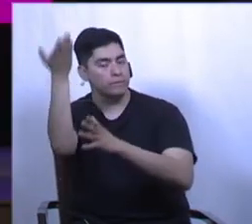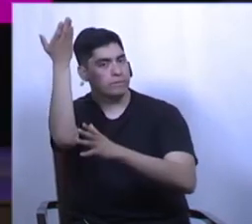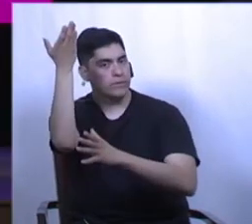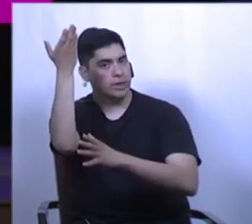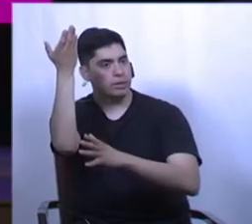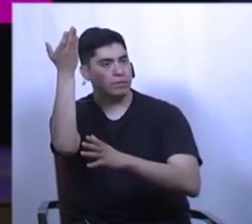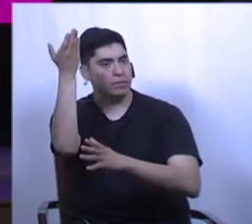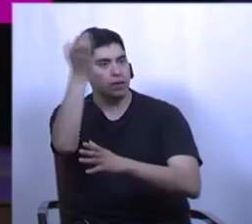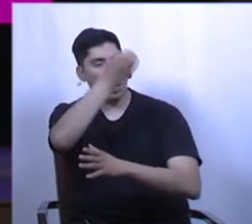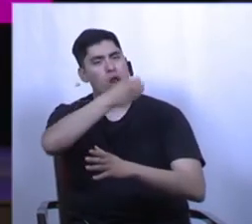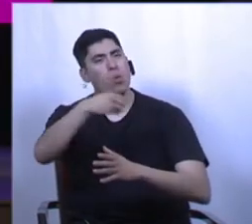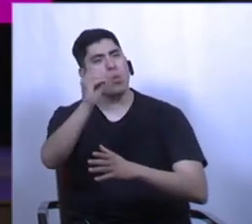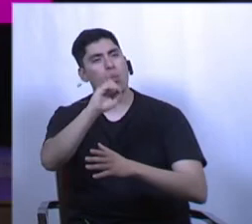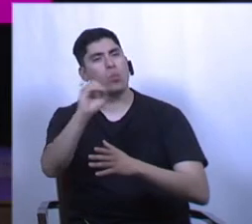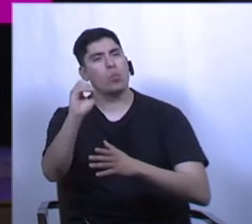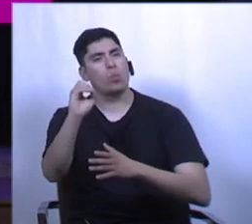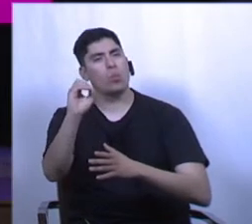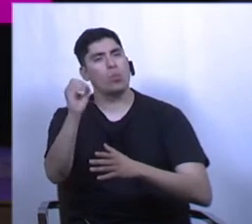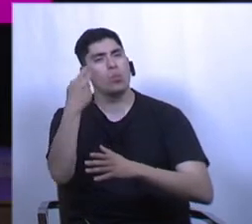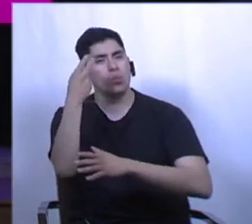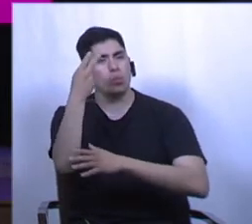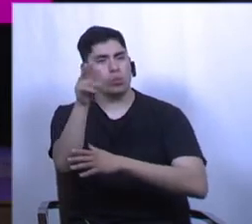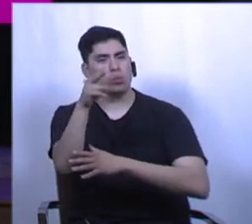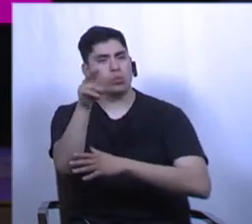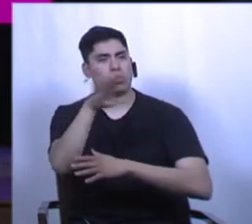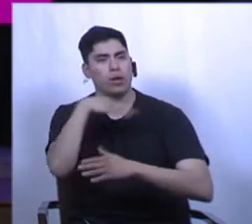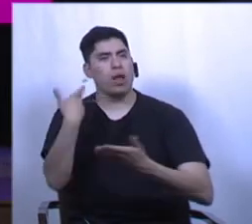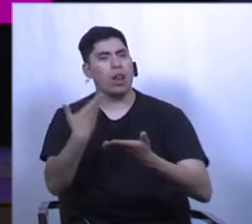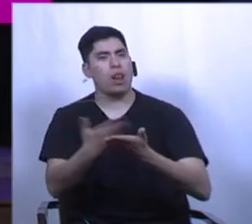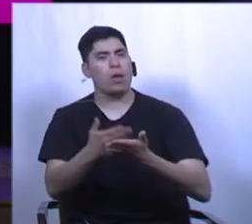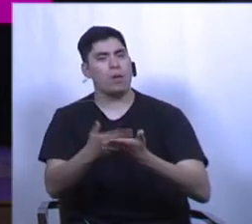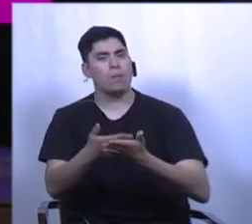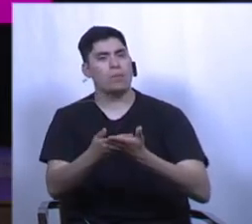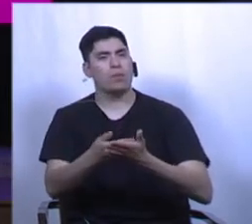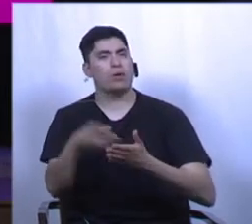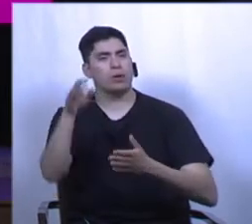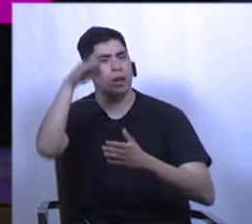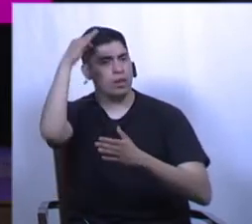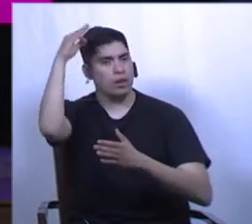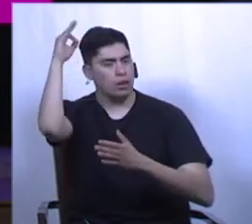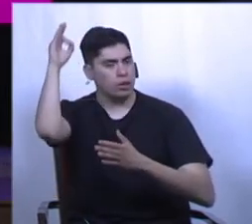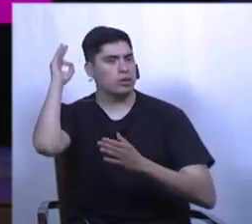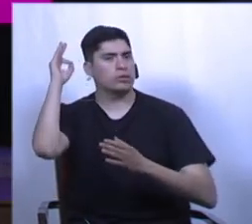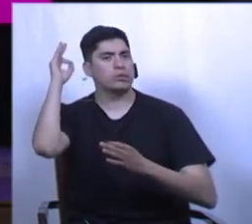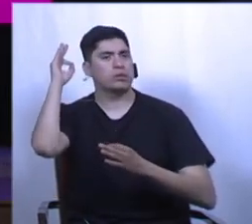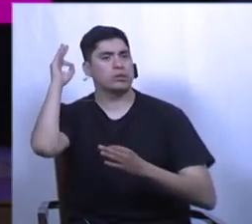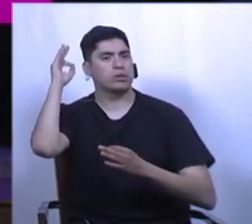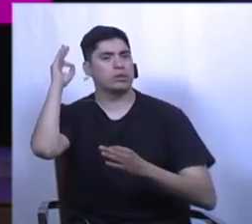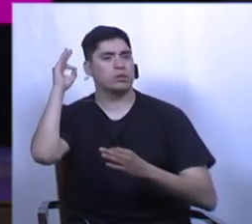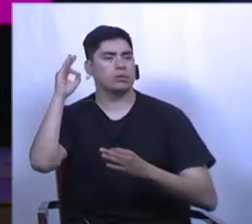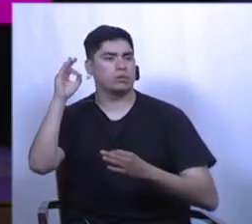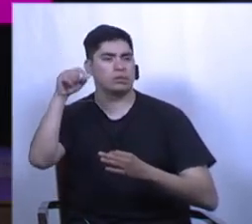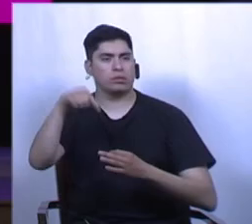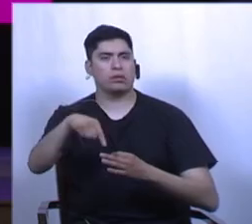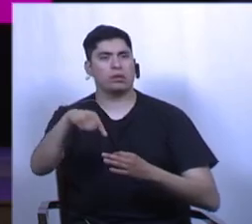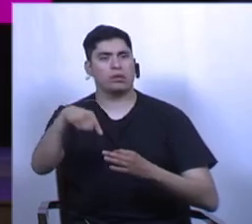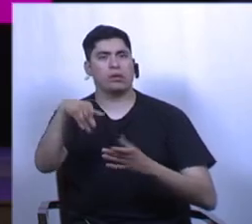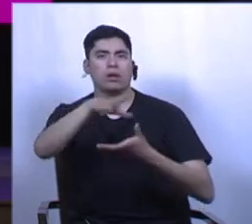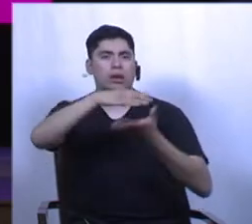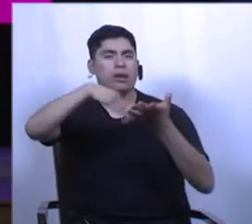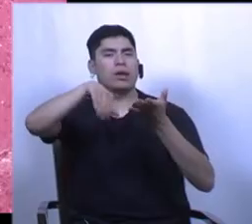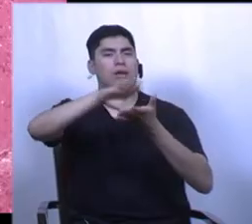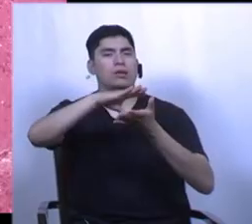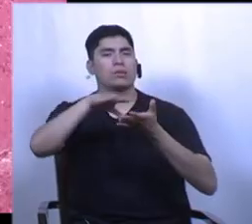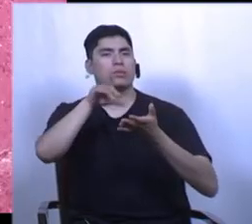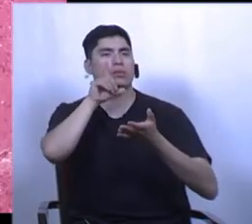Los agujeros que se ven es la muerte de la célula. Nos gusta que esta zona es la que tiene los